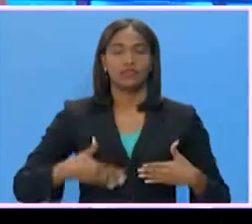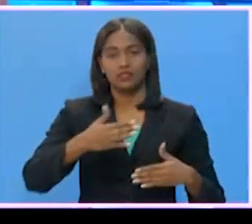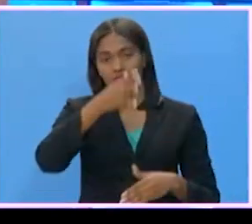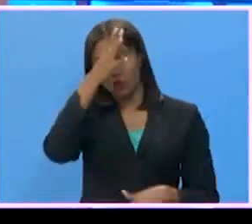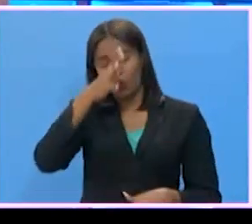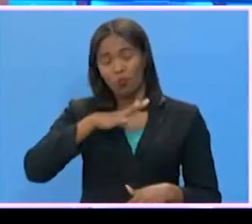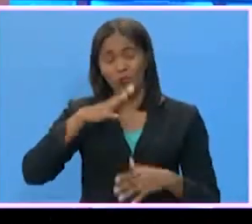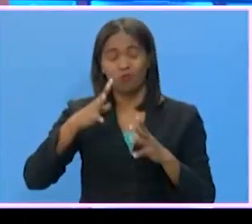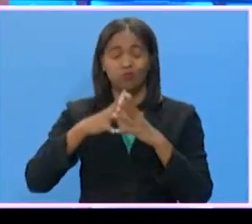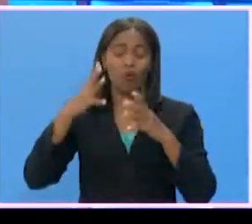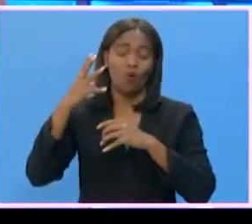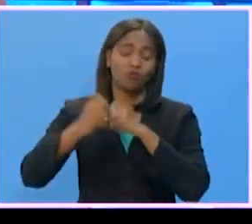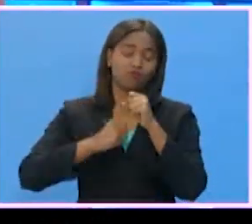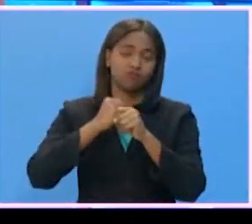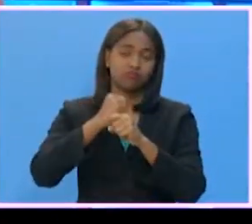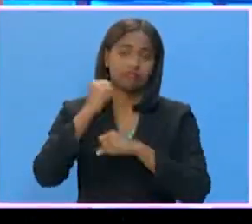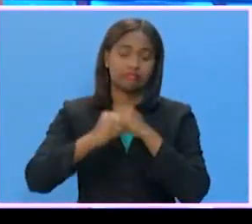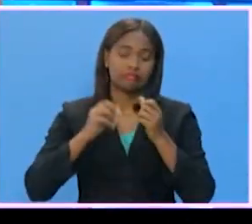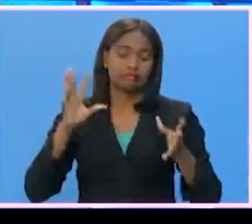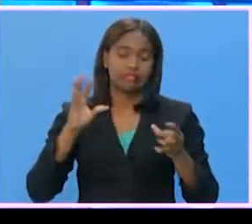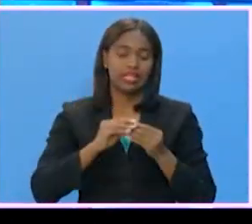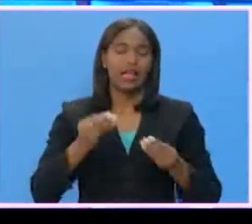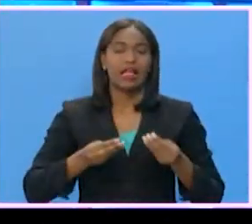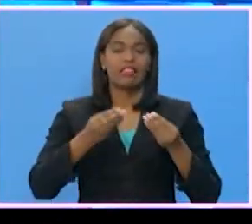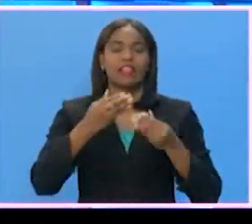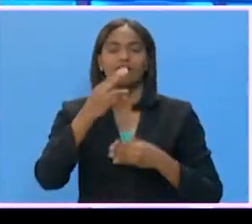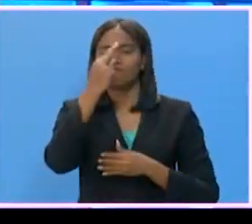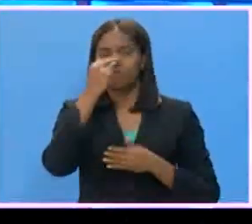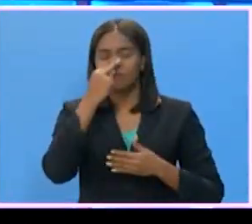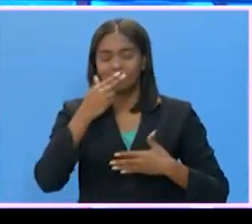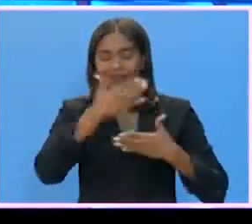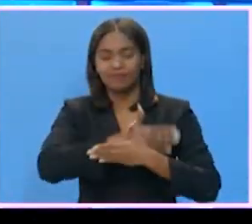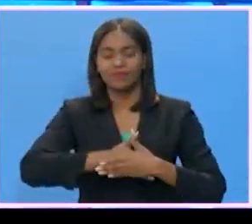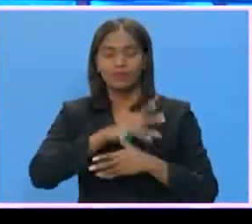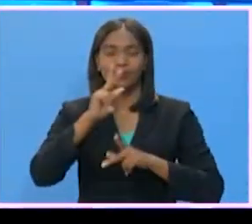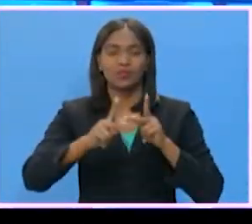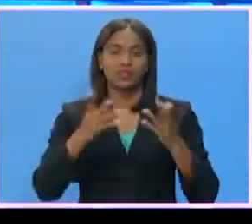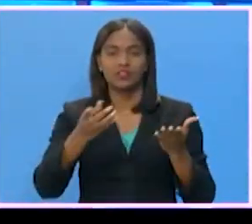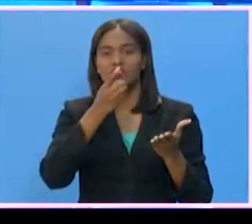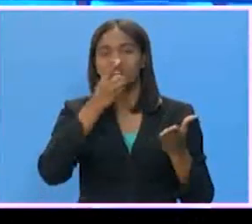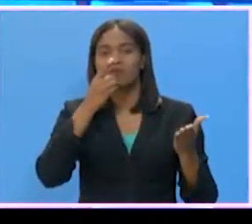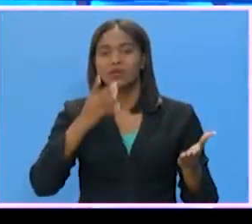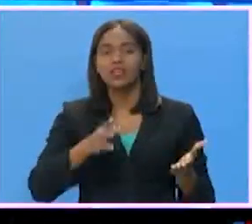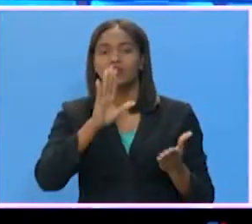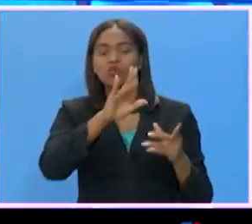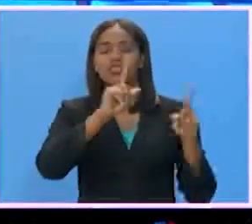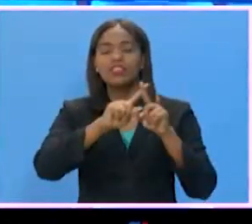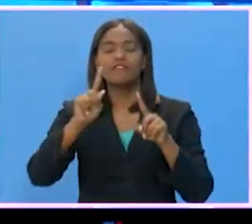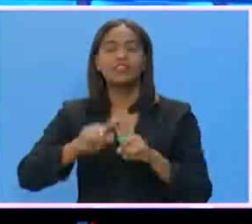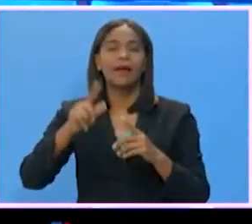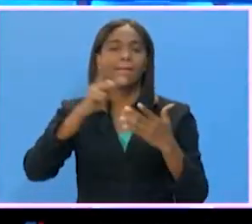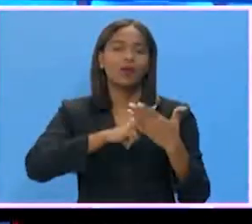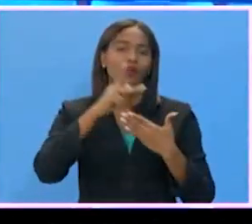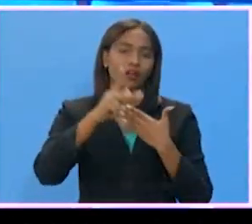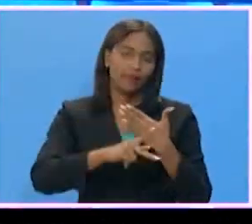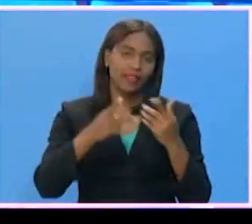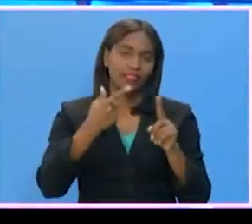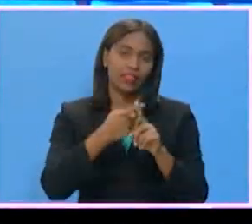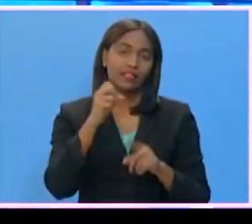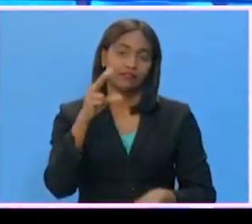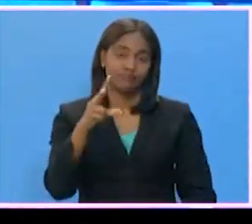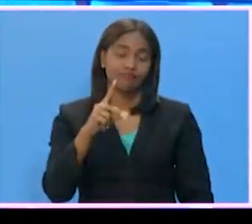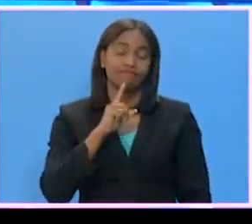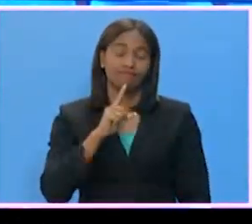que por tantos años dio entretenimiento a la población dominicana a través de sus diversos programas. Y es